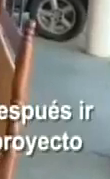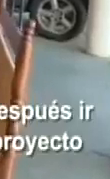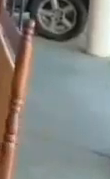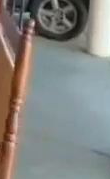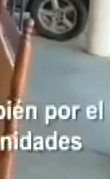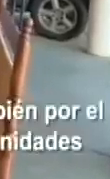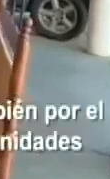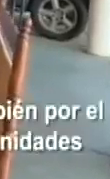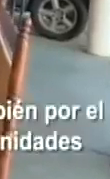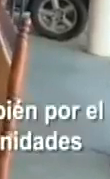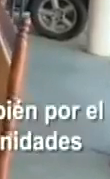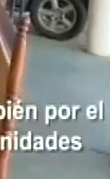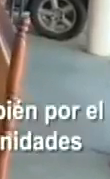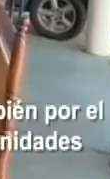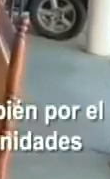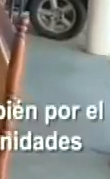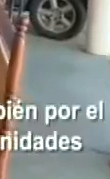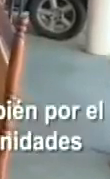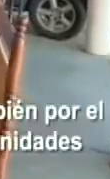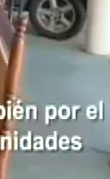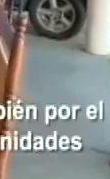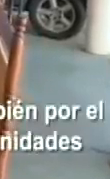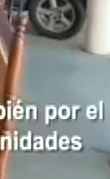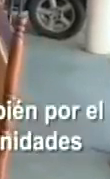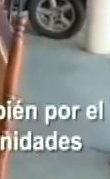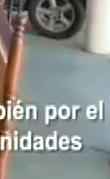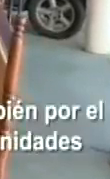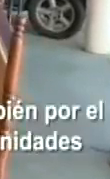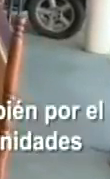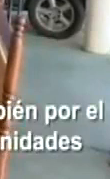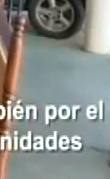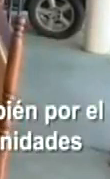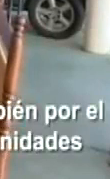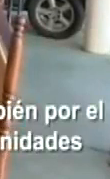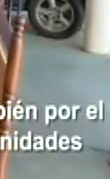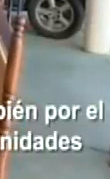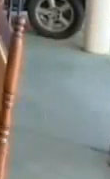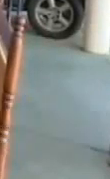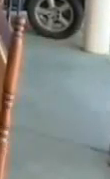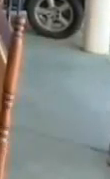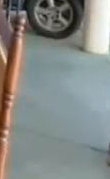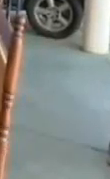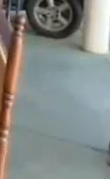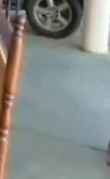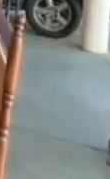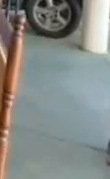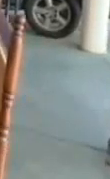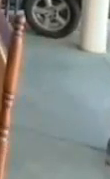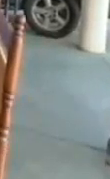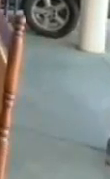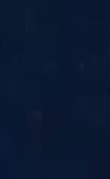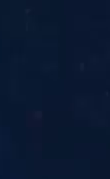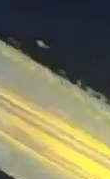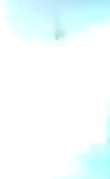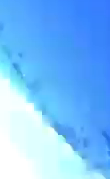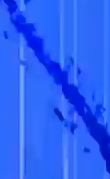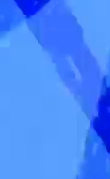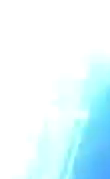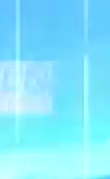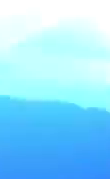el proyecto. Muy agradecido y gracias al presidente también por el apoyo que le está dando a todas las comunidades en este sentido. Muchas